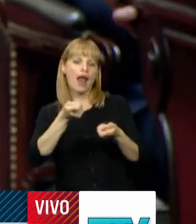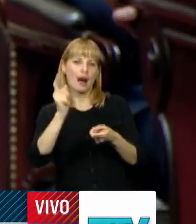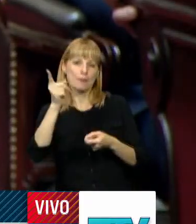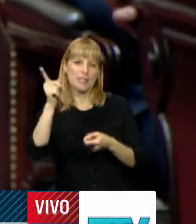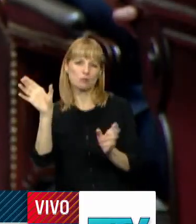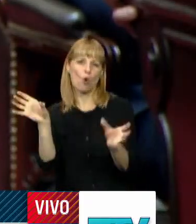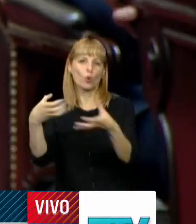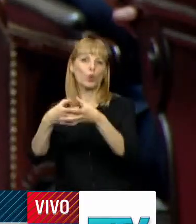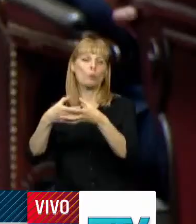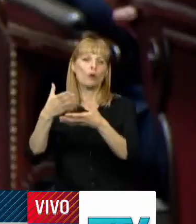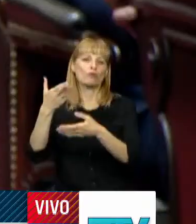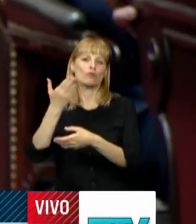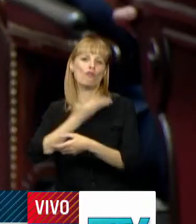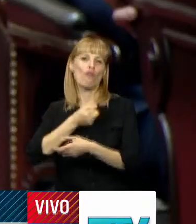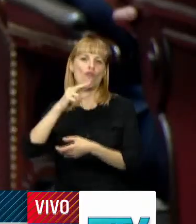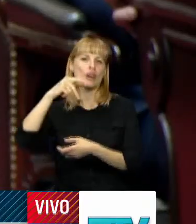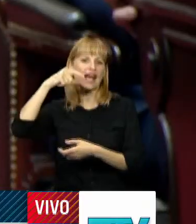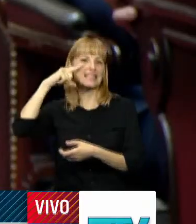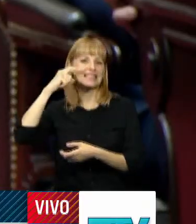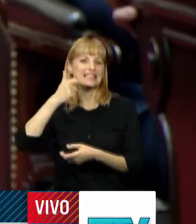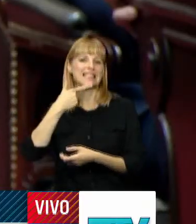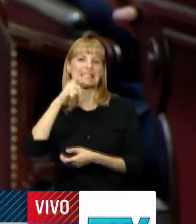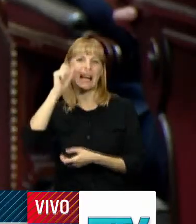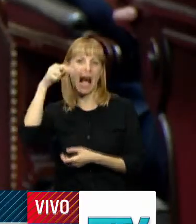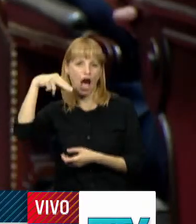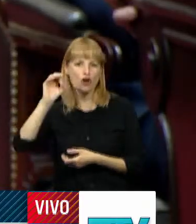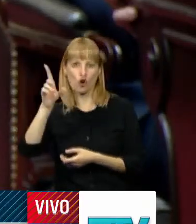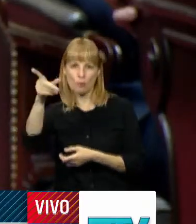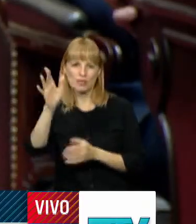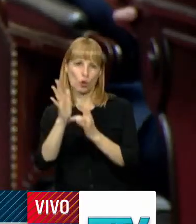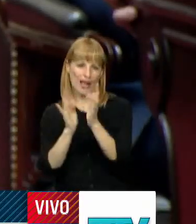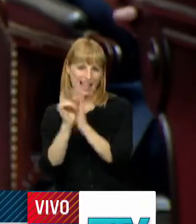Así que creo que toda su